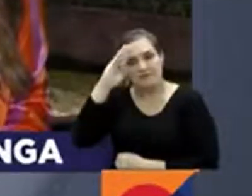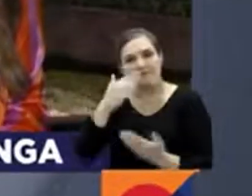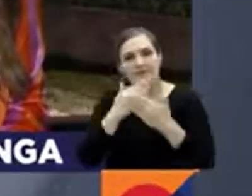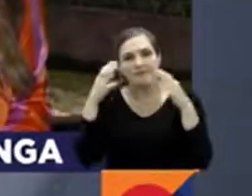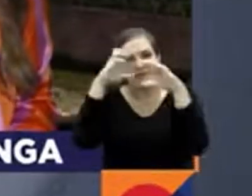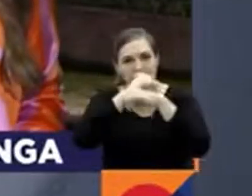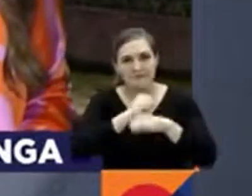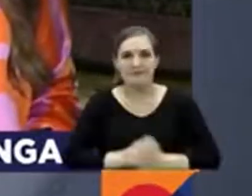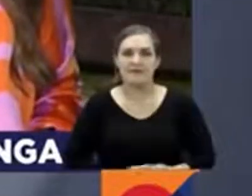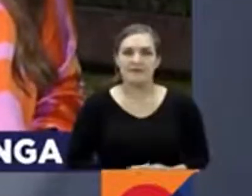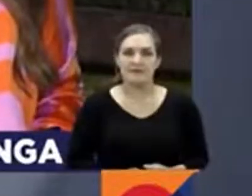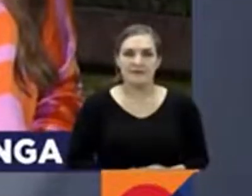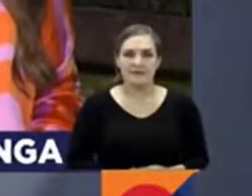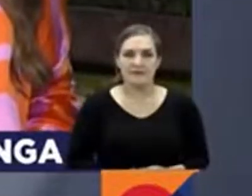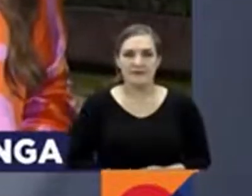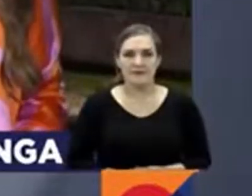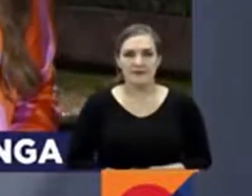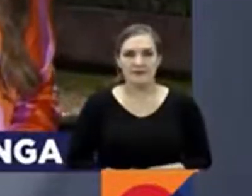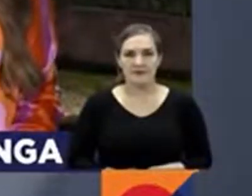noches.